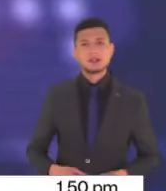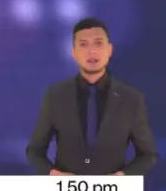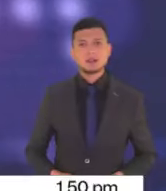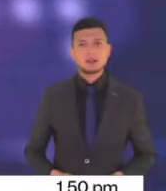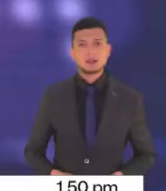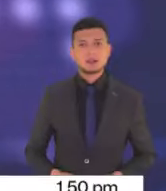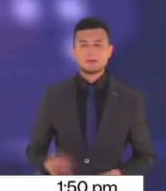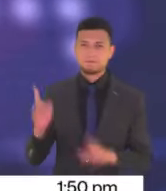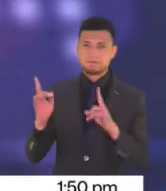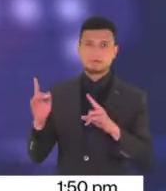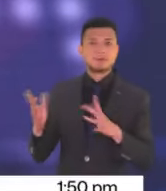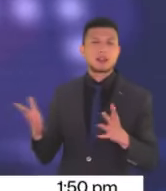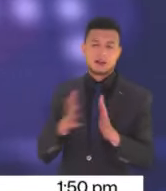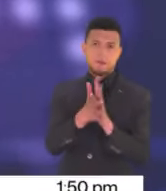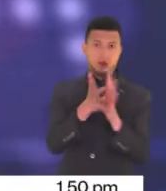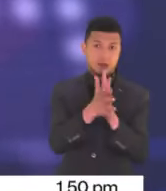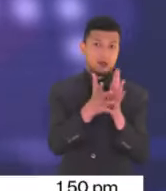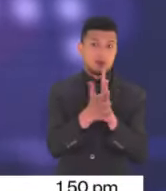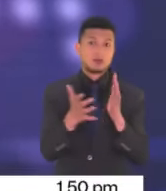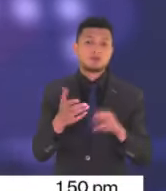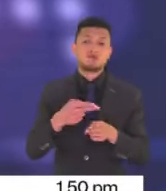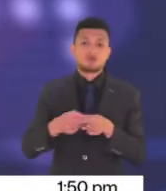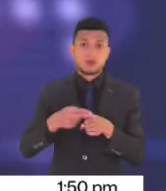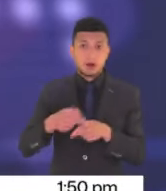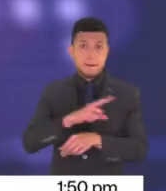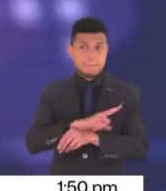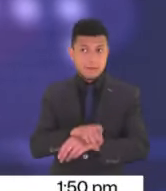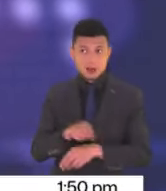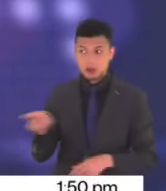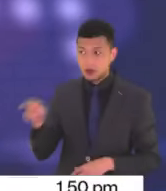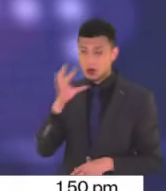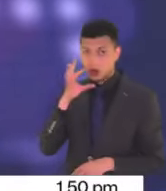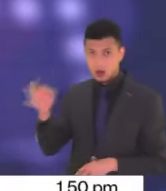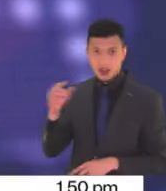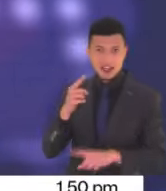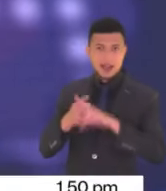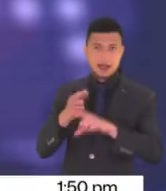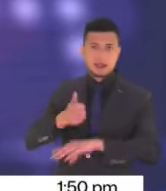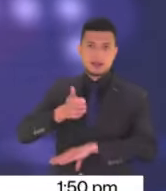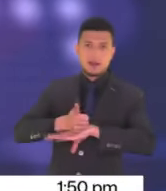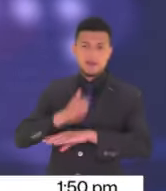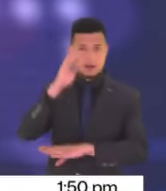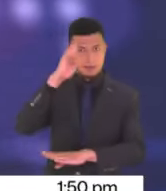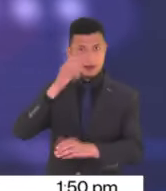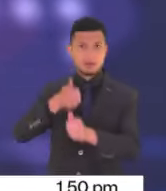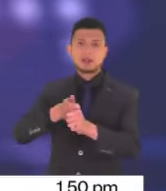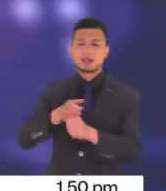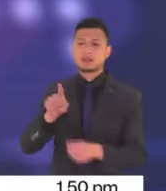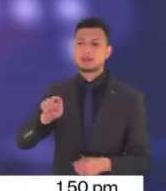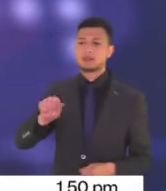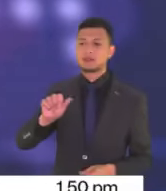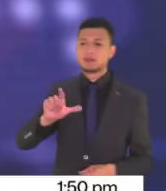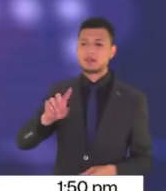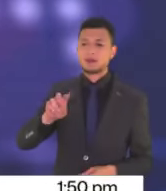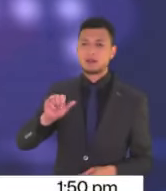41.000. Ahí está entonces la información. En los próximos minutos saldría de la cárcel el ex jefe paramilitar Salvatore Mancuso. Ahí estamos pendientes.